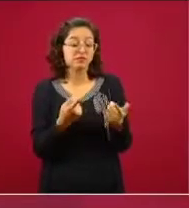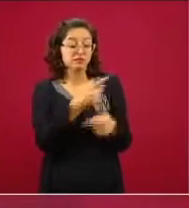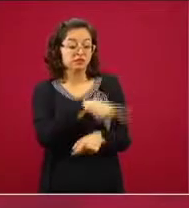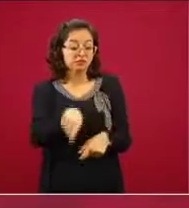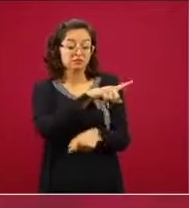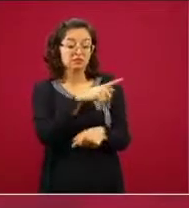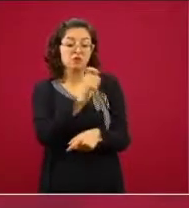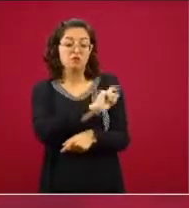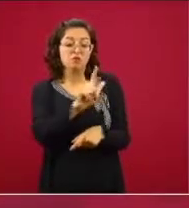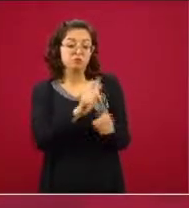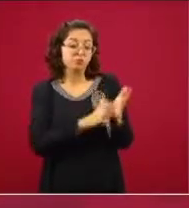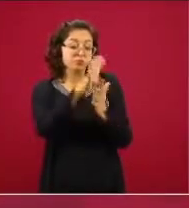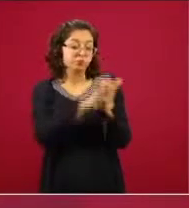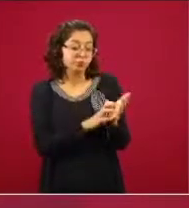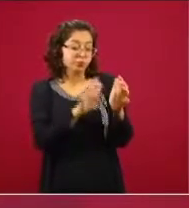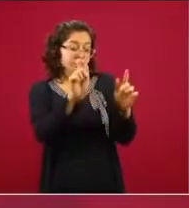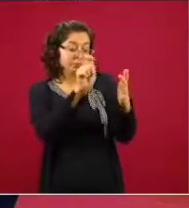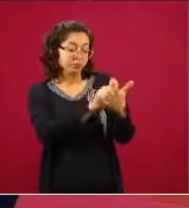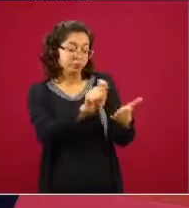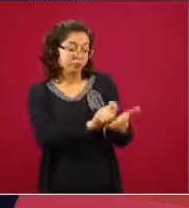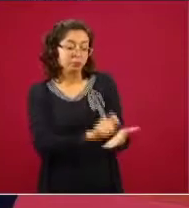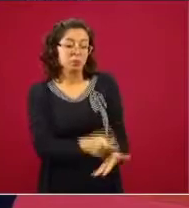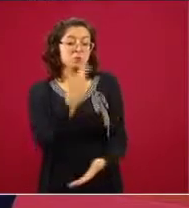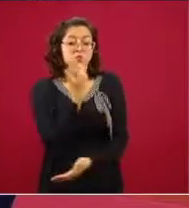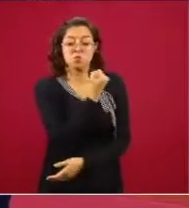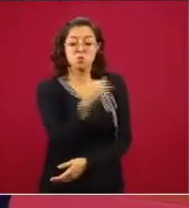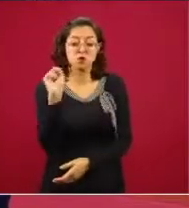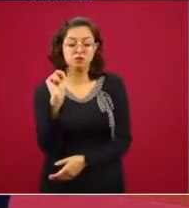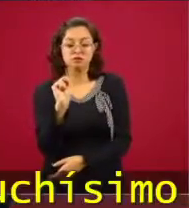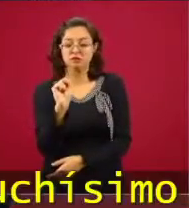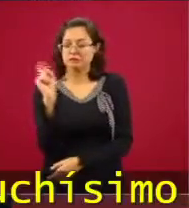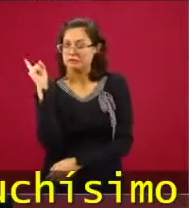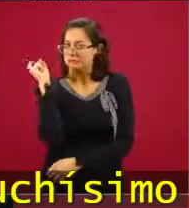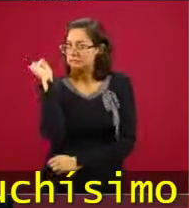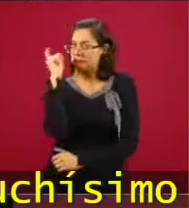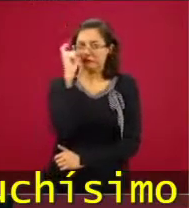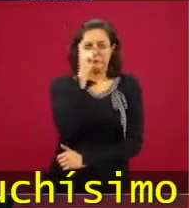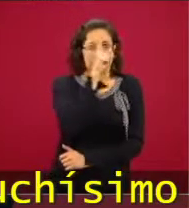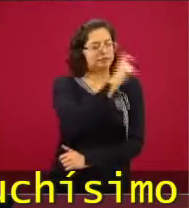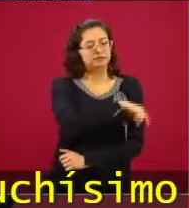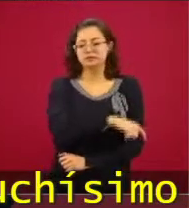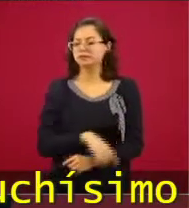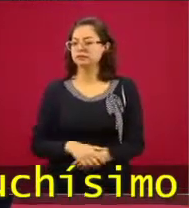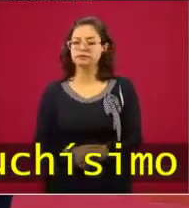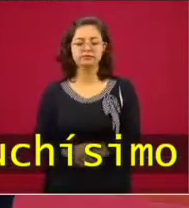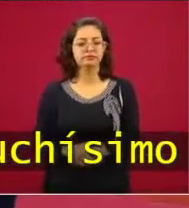columnistas, a los expertos, ¿no? Les cuesta muchísimo